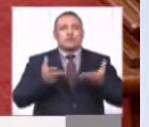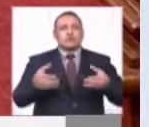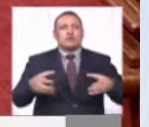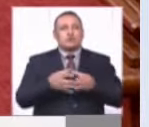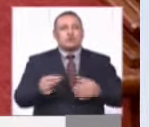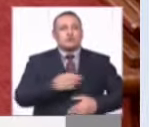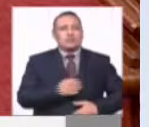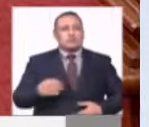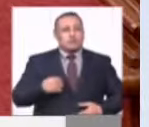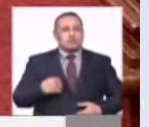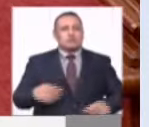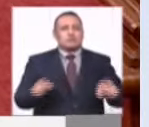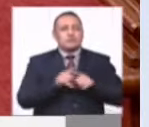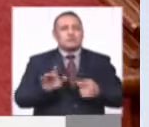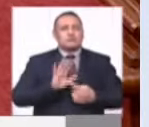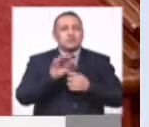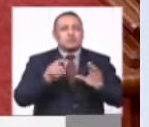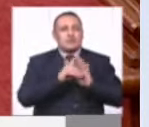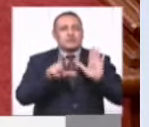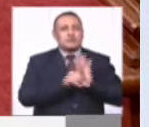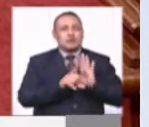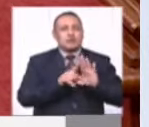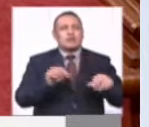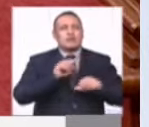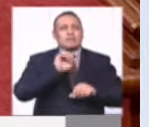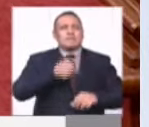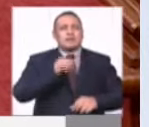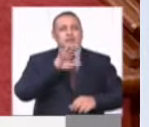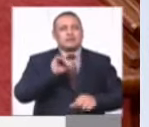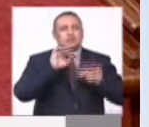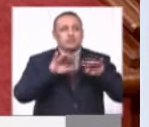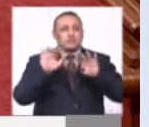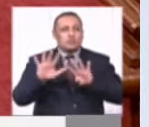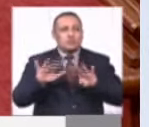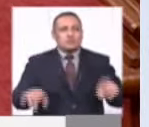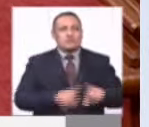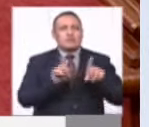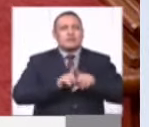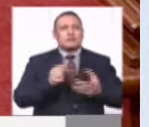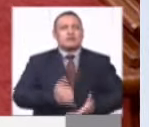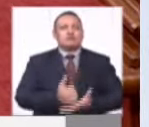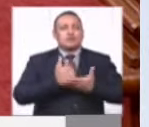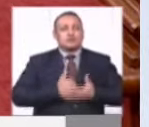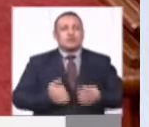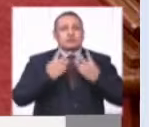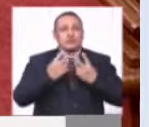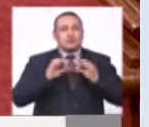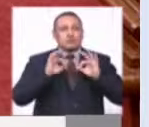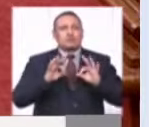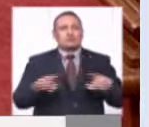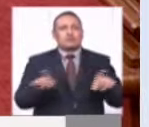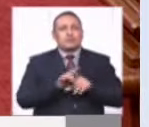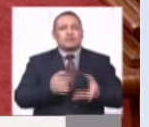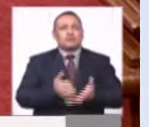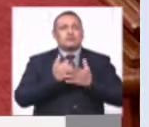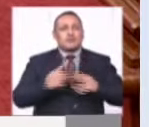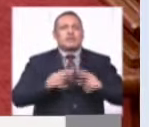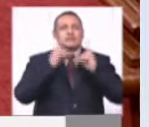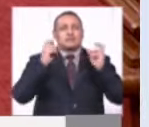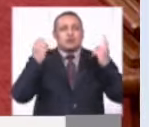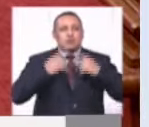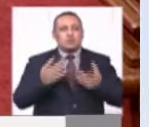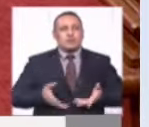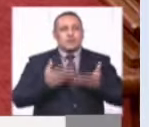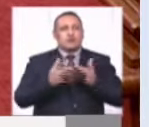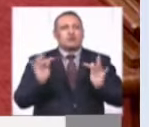Poder Ejecutivo. Se emitió el decreto legislativo 1599, que nos va a permitir, justamente nos ha dado el marco para poder